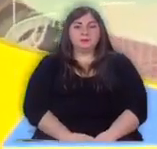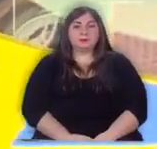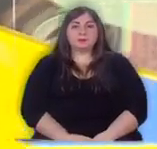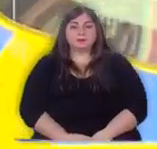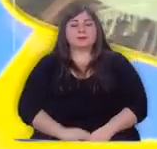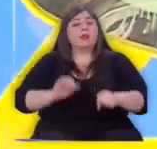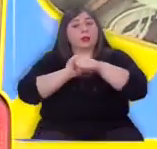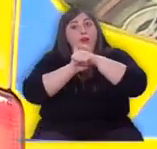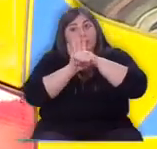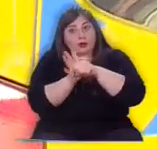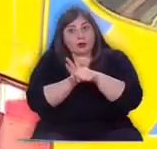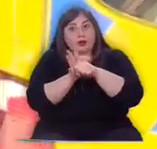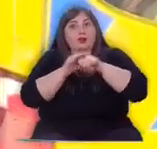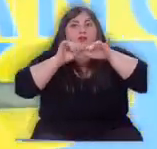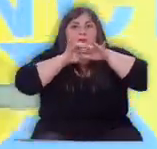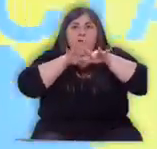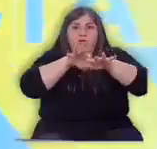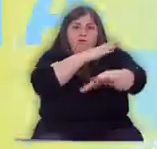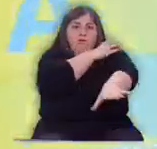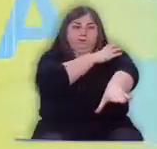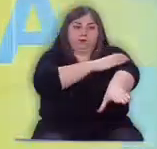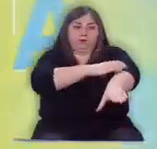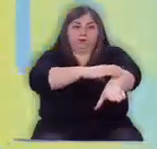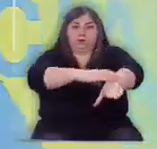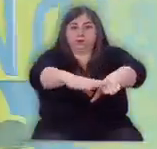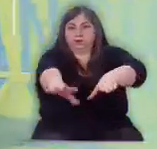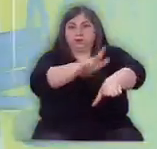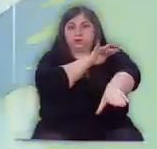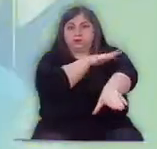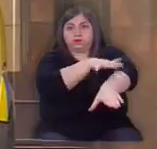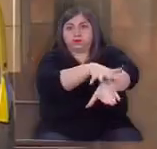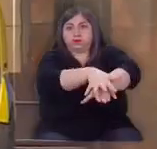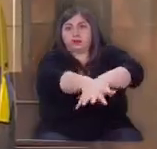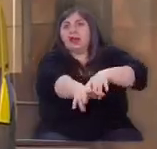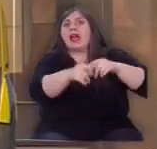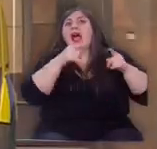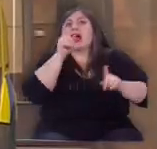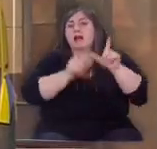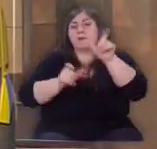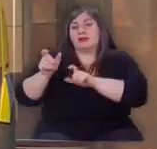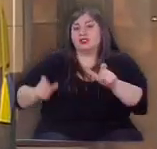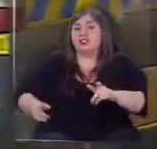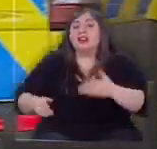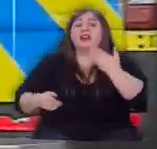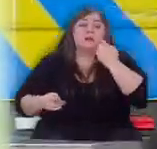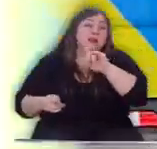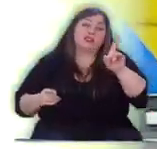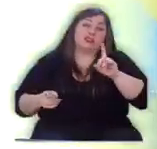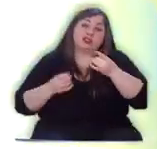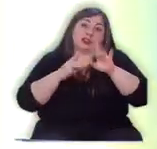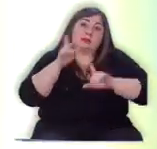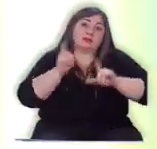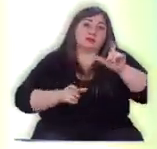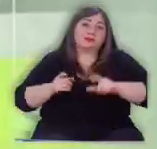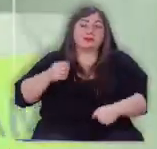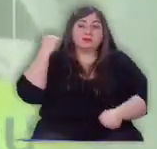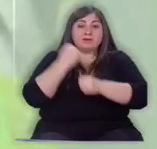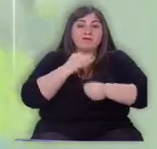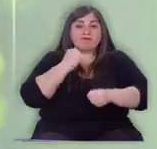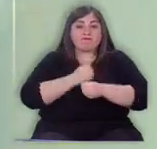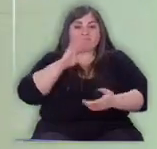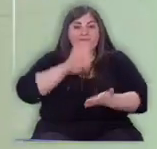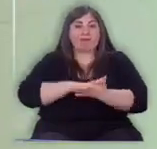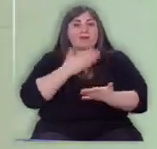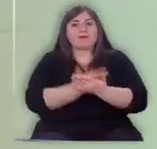El COVID-19 se expande a lo largo del territorio nacional, golpea a la población, aunque evidentemente no solo a ella. Los trabajadores de la salud,